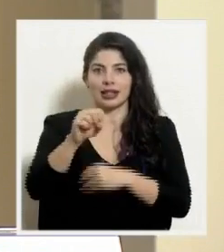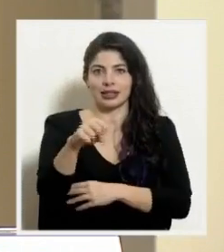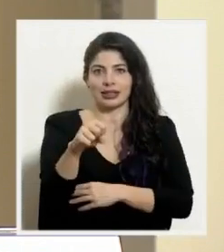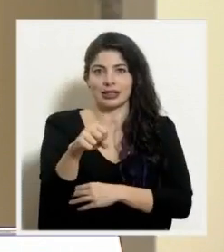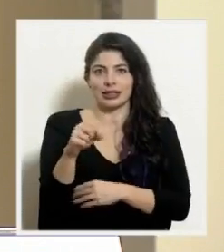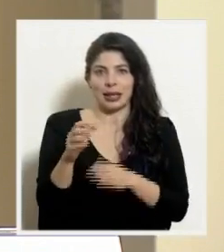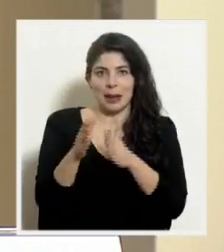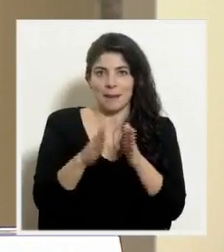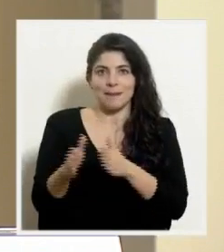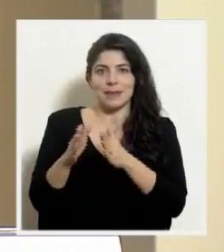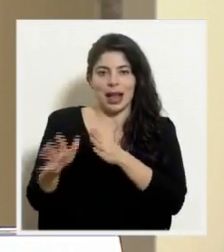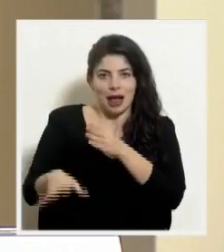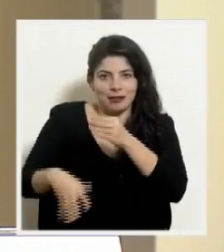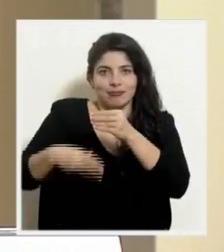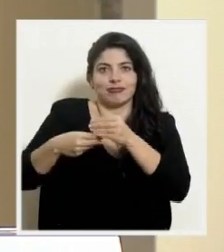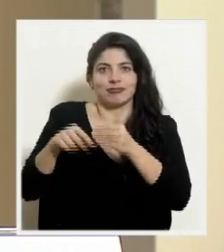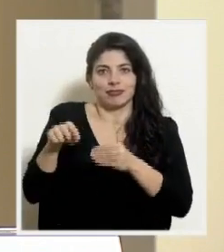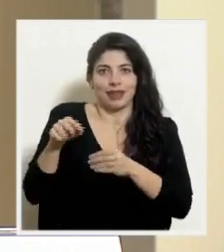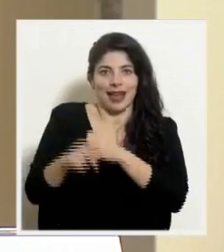el esquema.